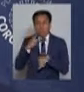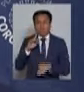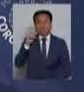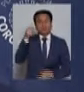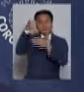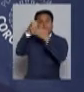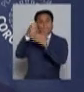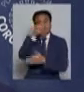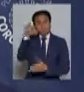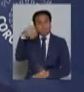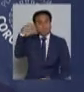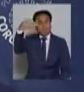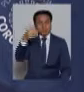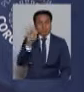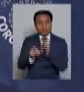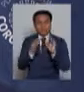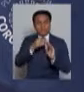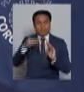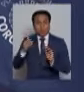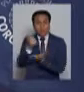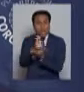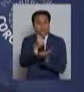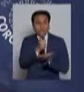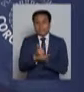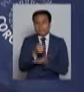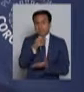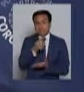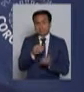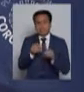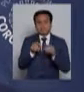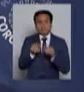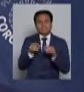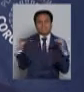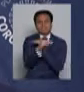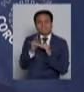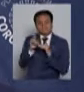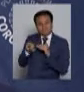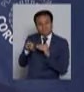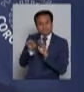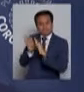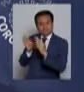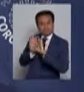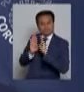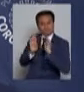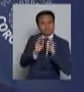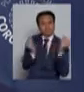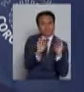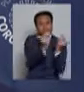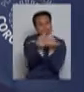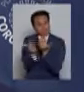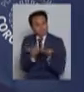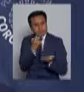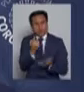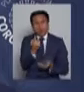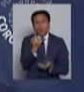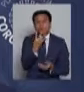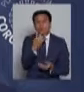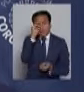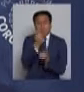semana algunos vecinos o incluso alcaldes han hecho cortes de tránsito? En este sentido, si nos pudiese precisar también cuántos carabineros